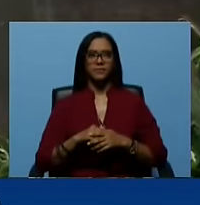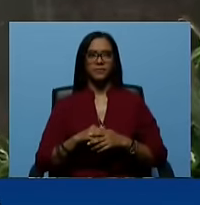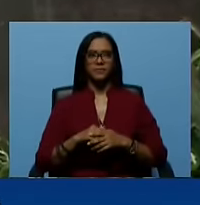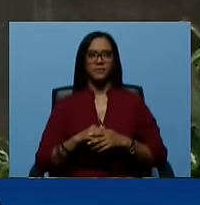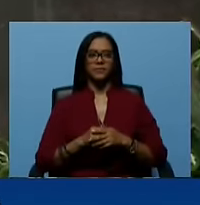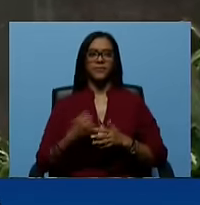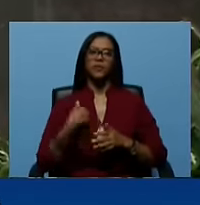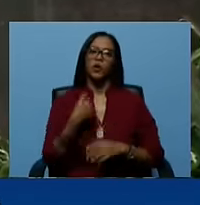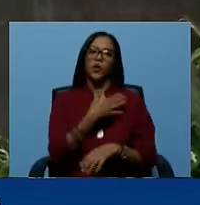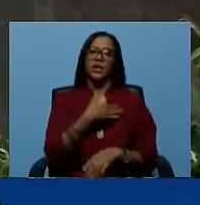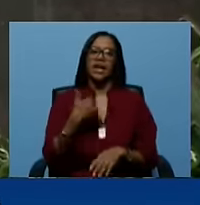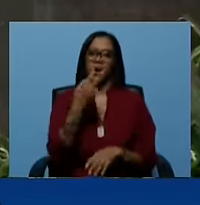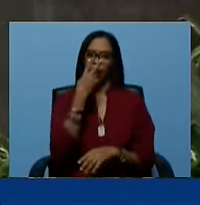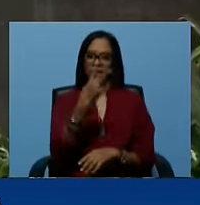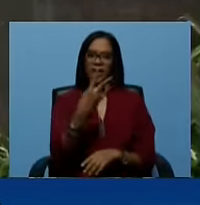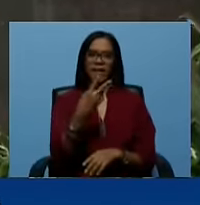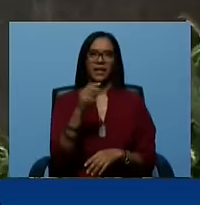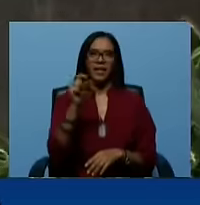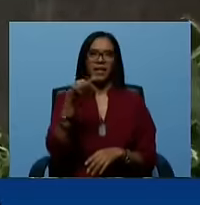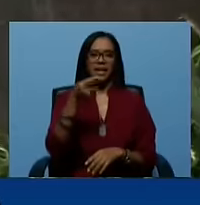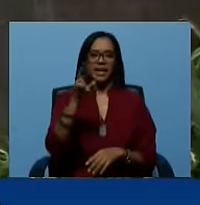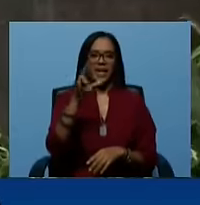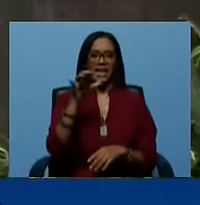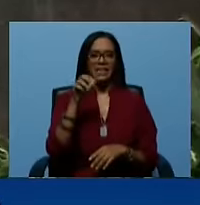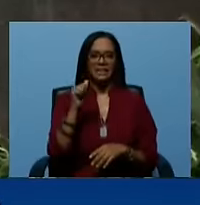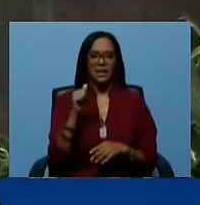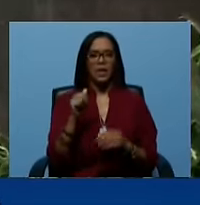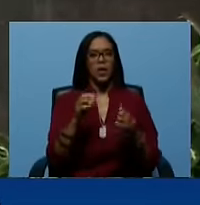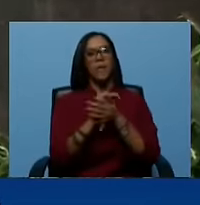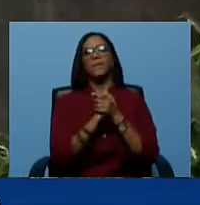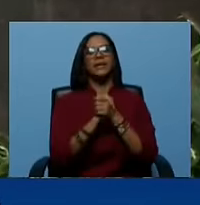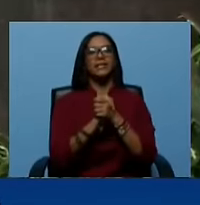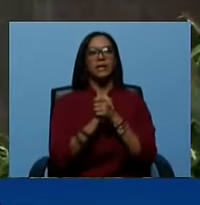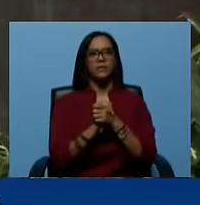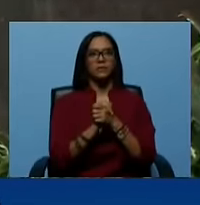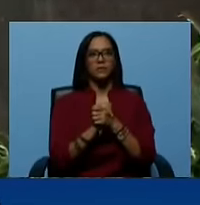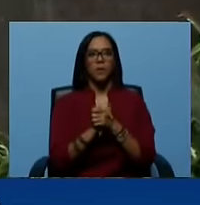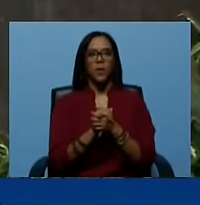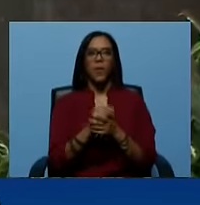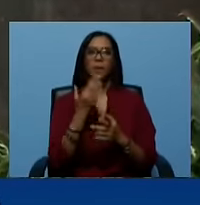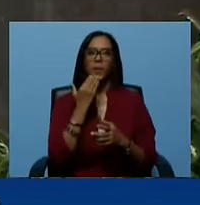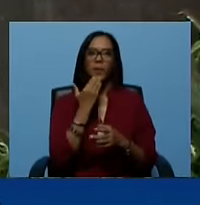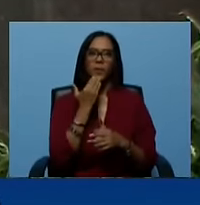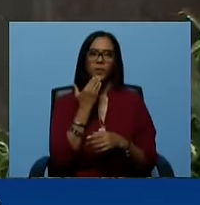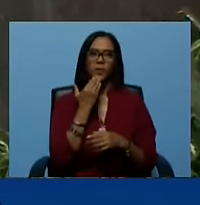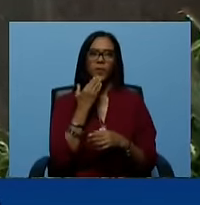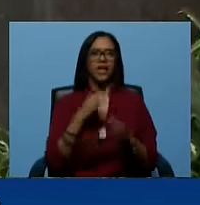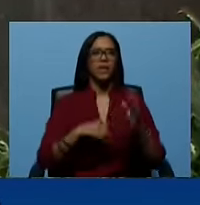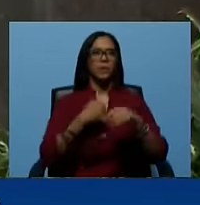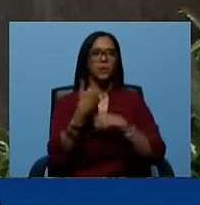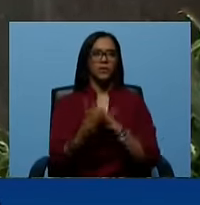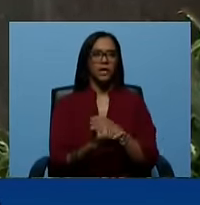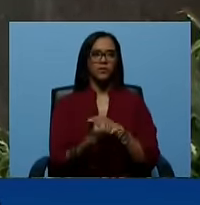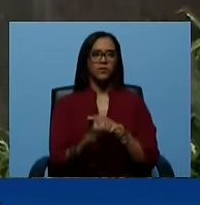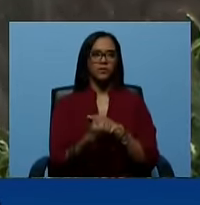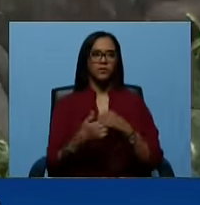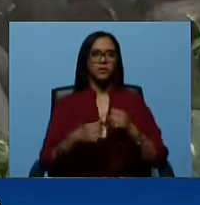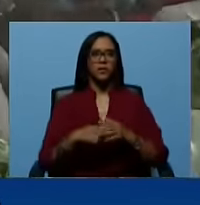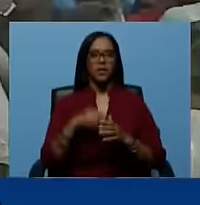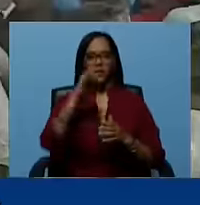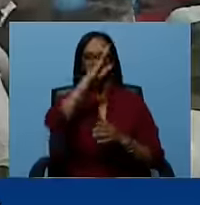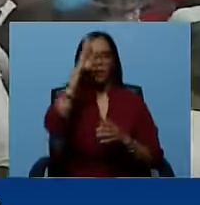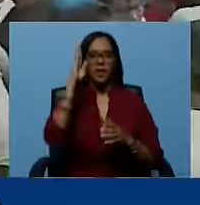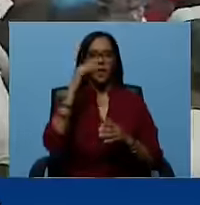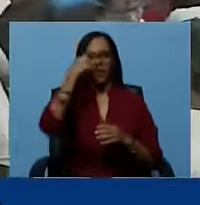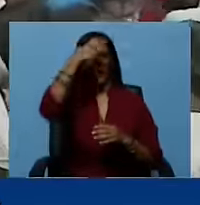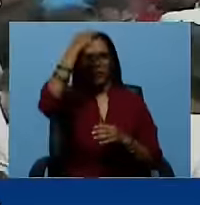Yo quiero ver, Grecia, compañeras, compañeros, pronto el proyecto, Diosdado,